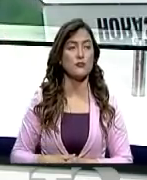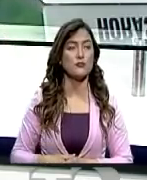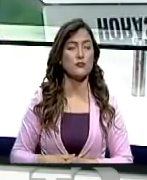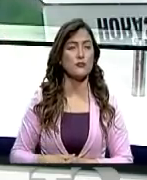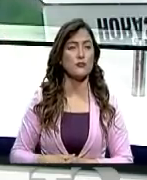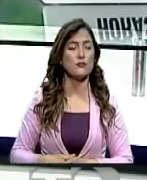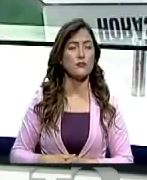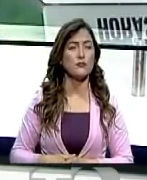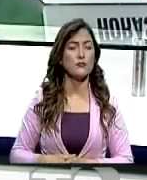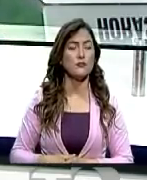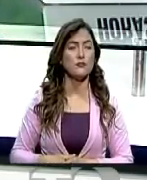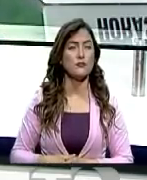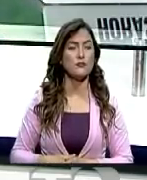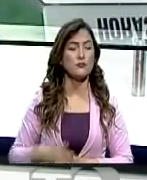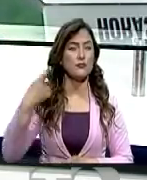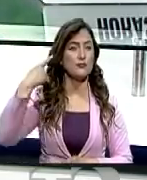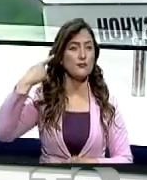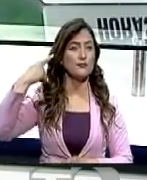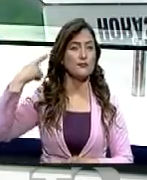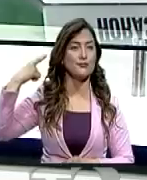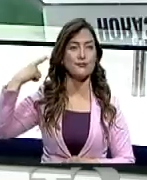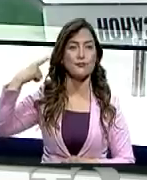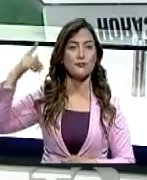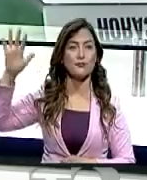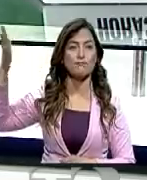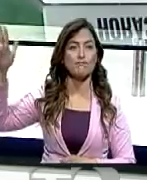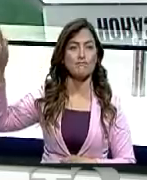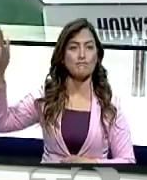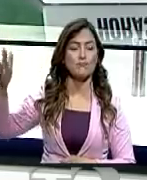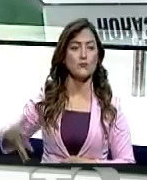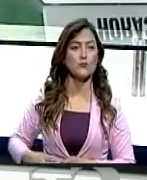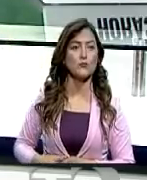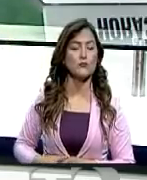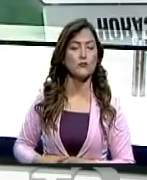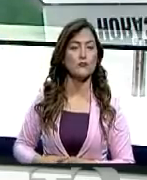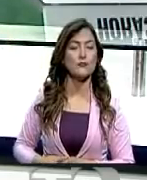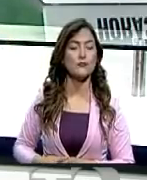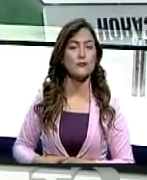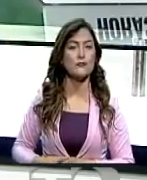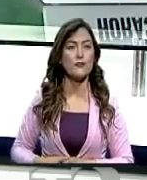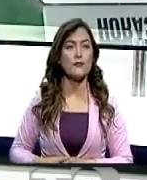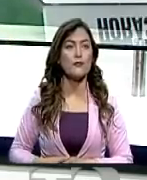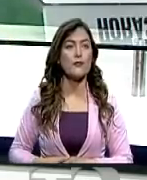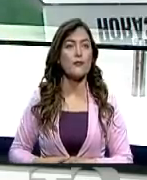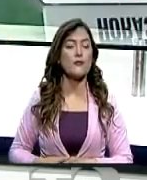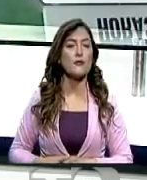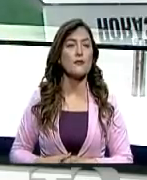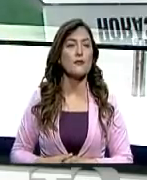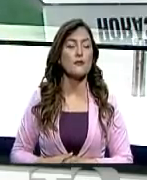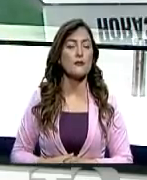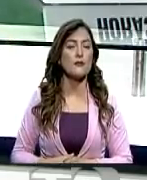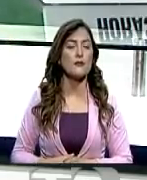de la capital, así que a tomar las precauciones. Salga de casa a tiempo, pero salga bien informado, junto a la señal de Teleamazonas, y busque